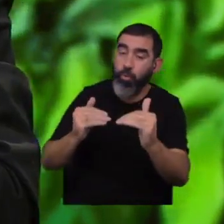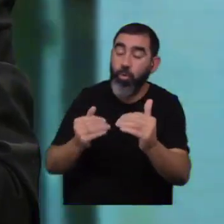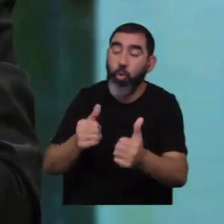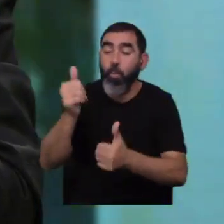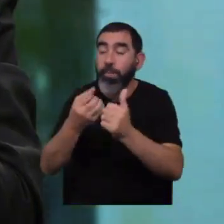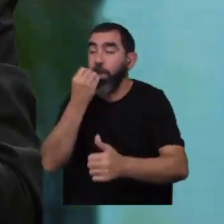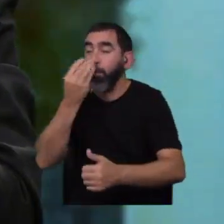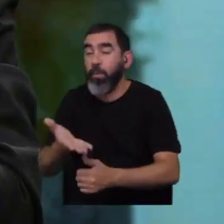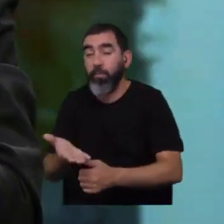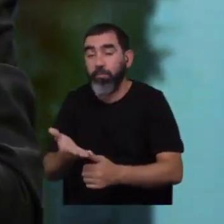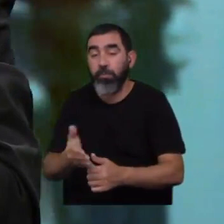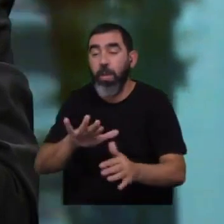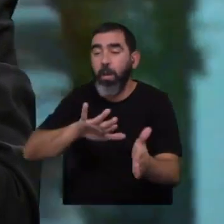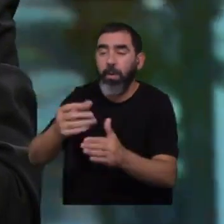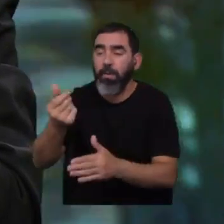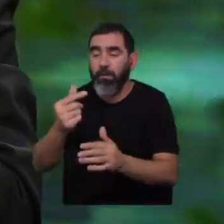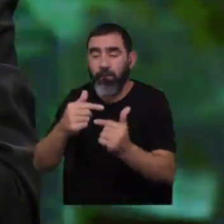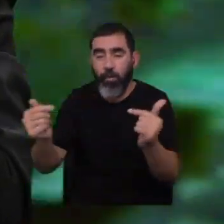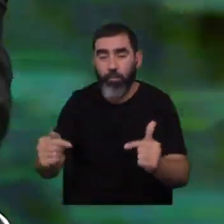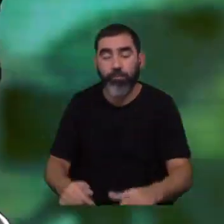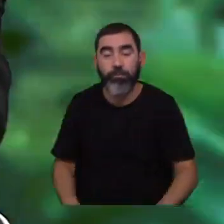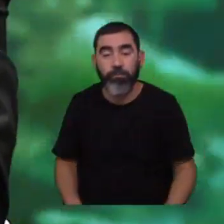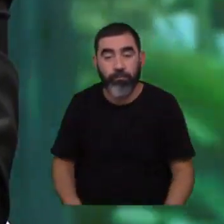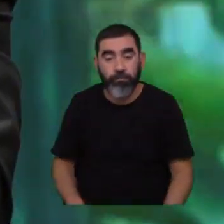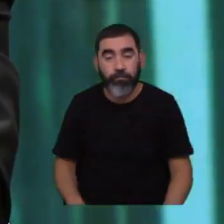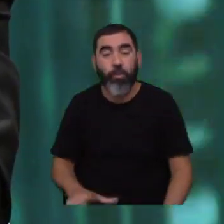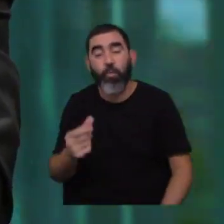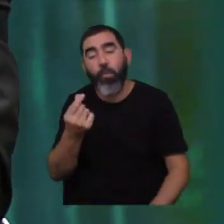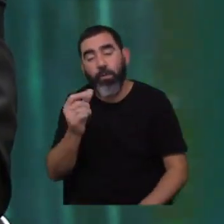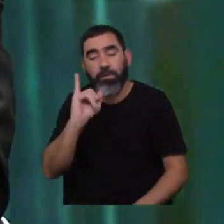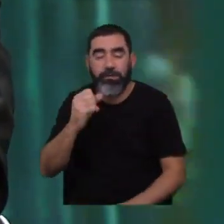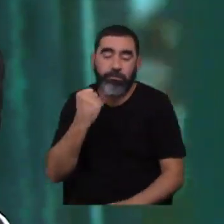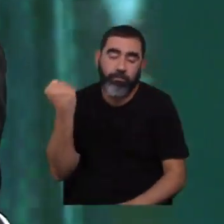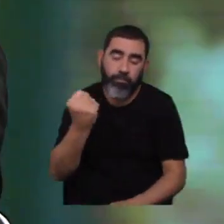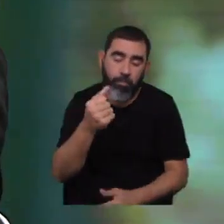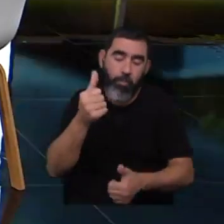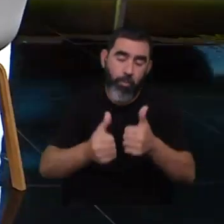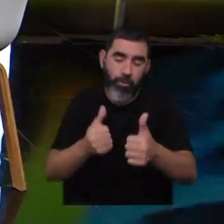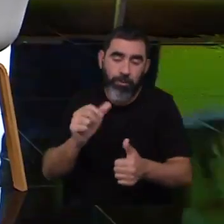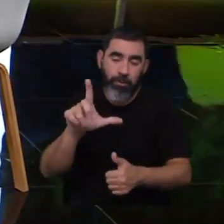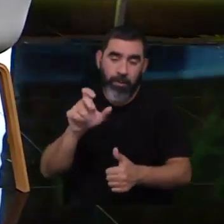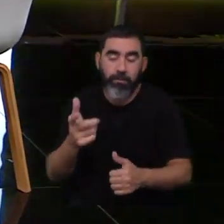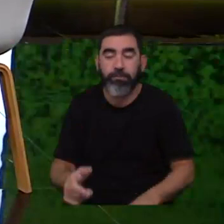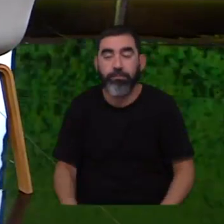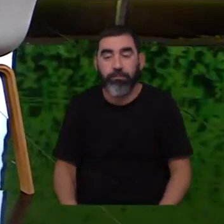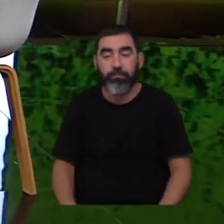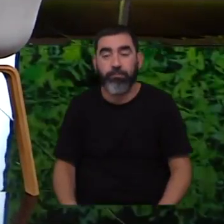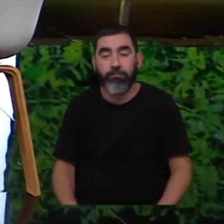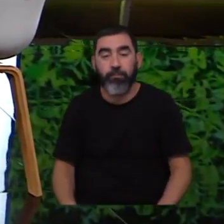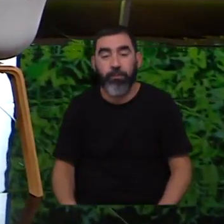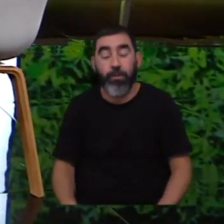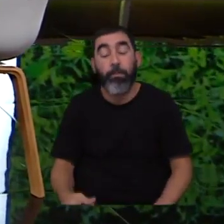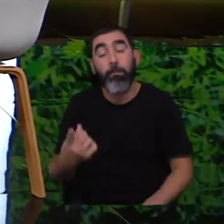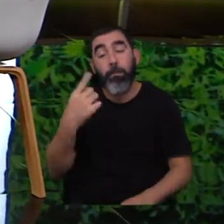competitivo, independientemente del precio al que vos puedas acceder. Obviamente que el precio es una variable de competencia, sin duda, lo tenemos todos claro,